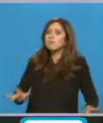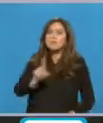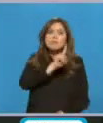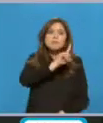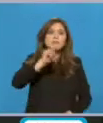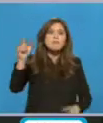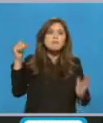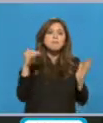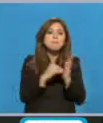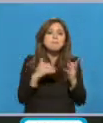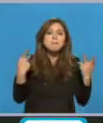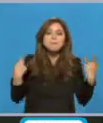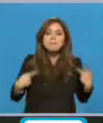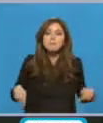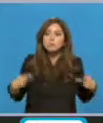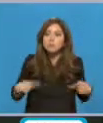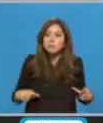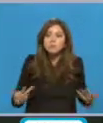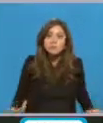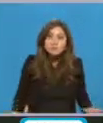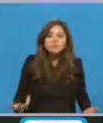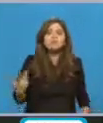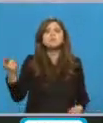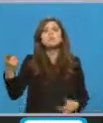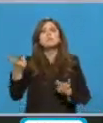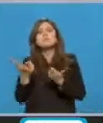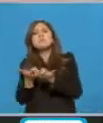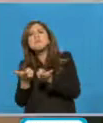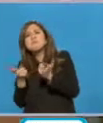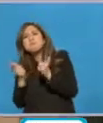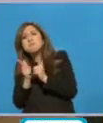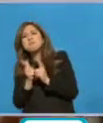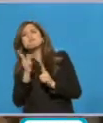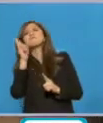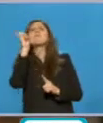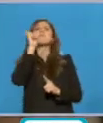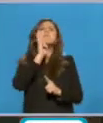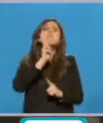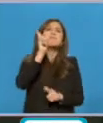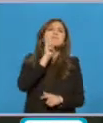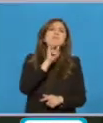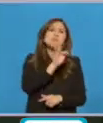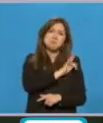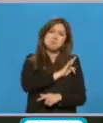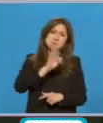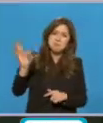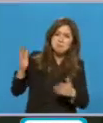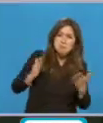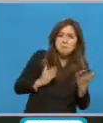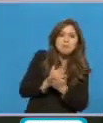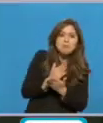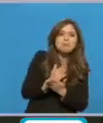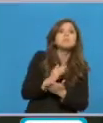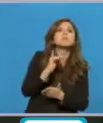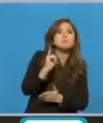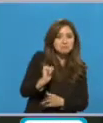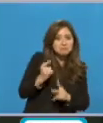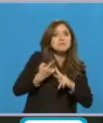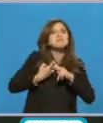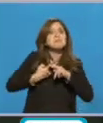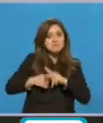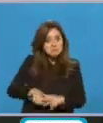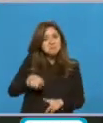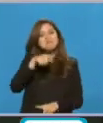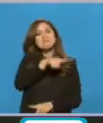ahí. Entonces grupos que habían ido a ver si de alguna manera ahí en un Les dejaban un cachito algo, palomazo. o algo. empezaron. Entonces te voy a